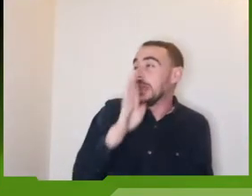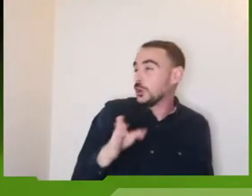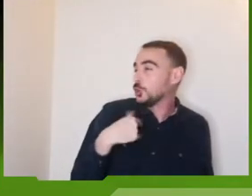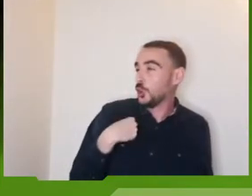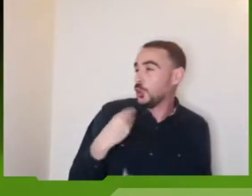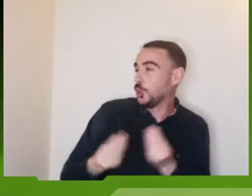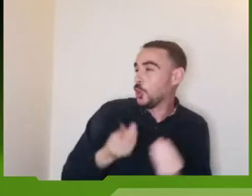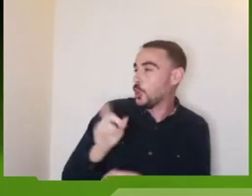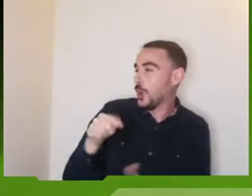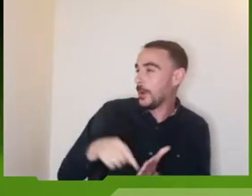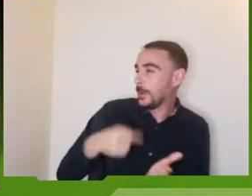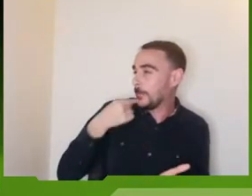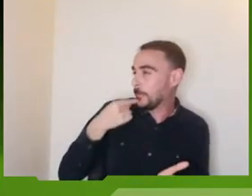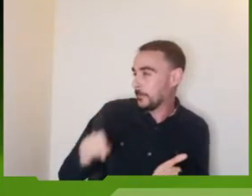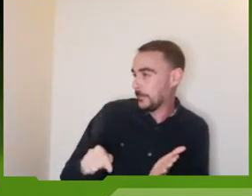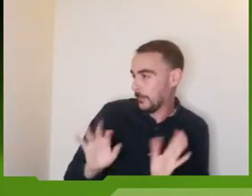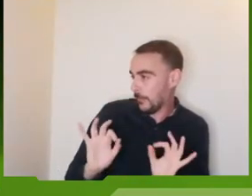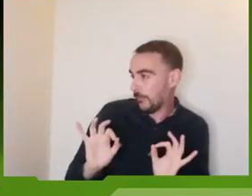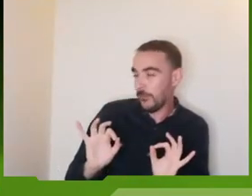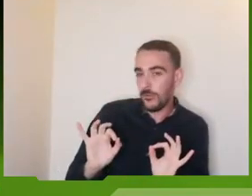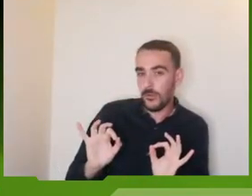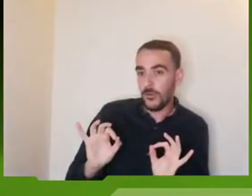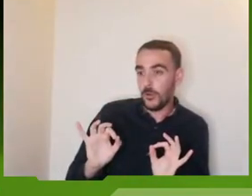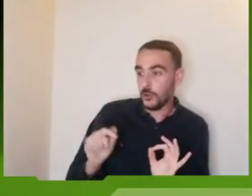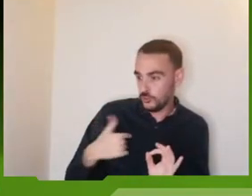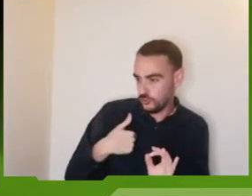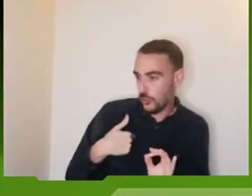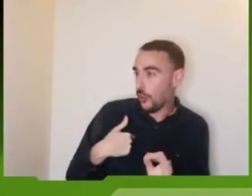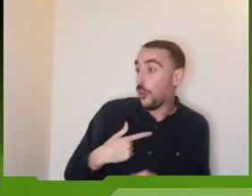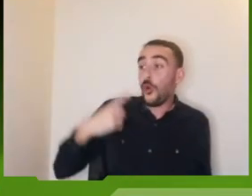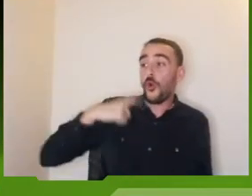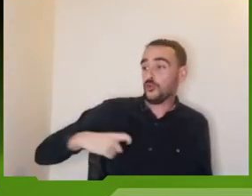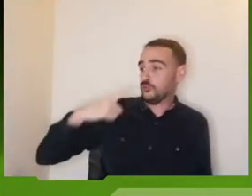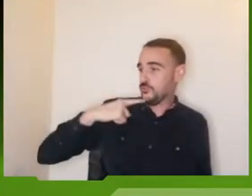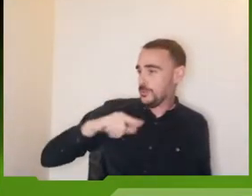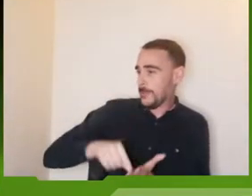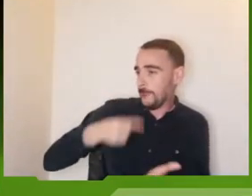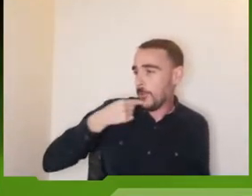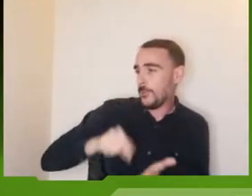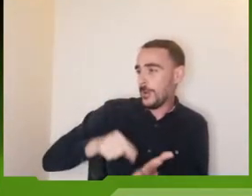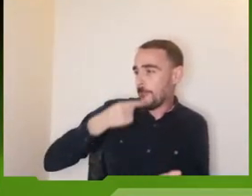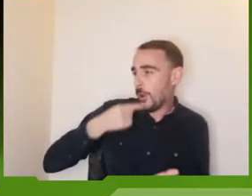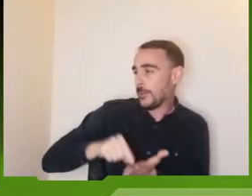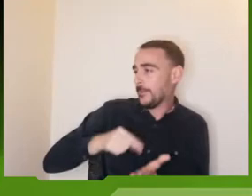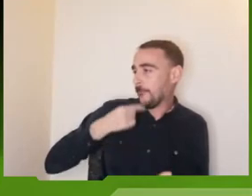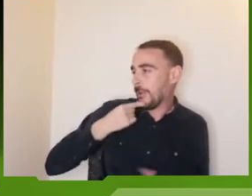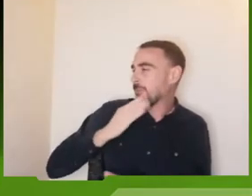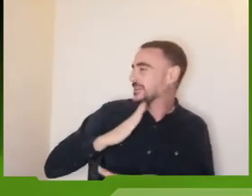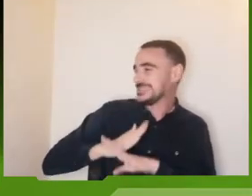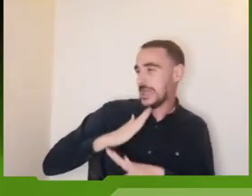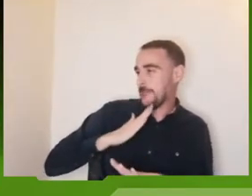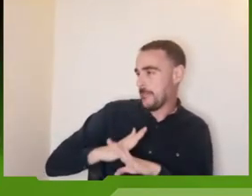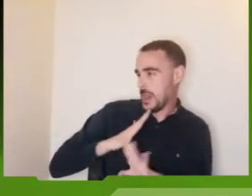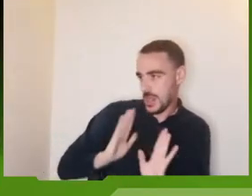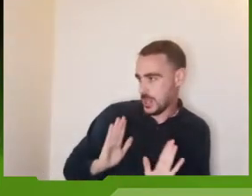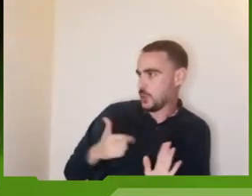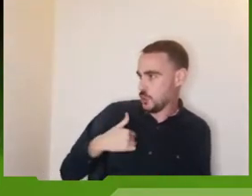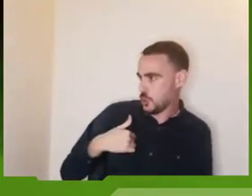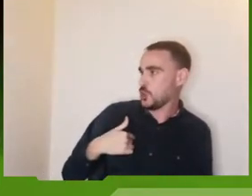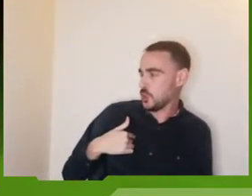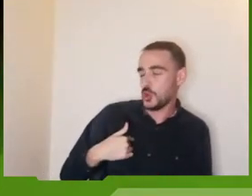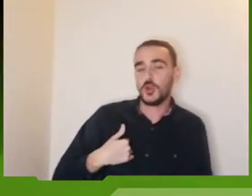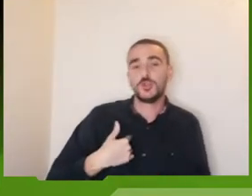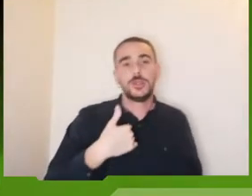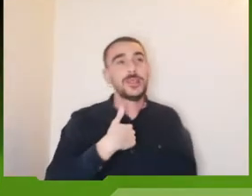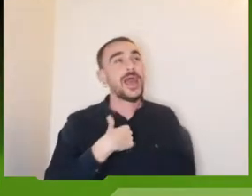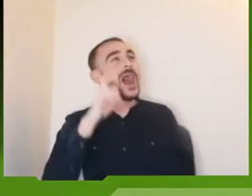no sé, no me reconozco con esa afirmación. Bueno, yo. Ah, bueno, el otro día sí que te chupabas el